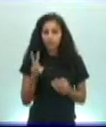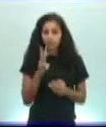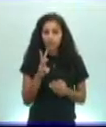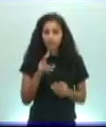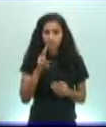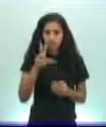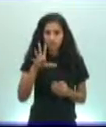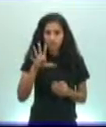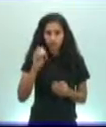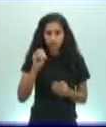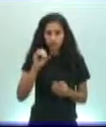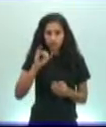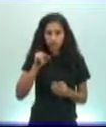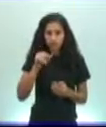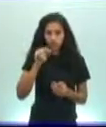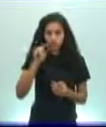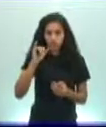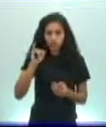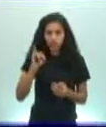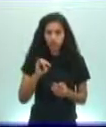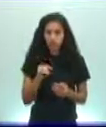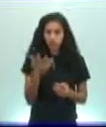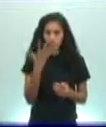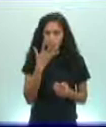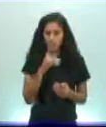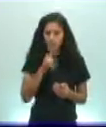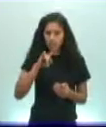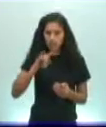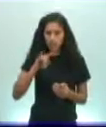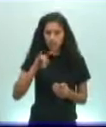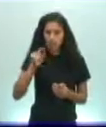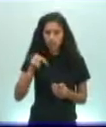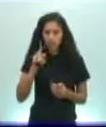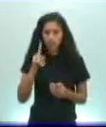258,6 es aproximadamente 16,1.